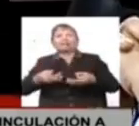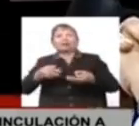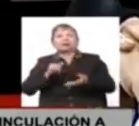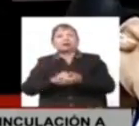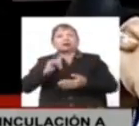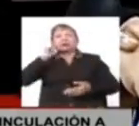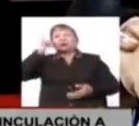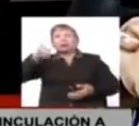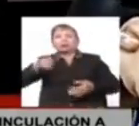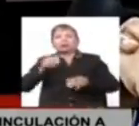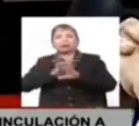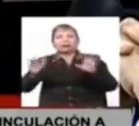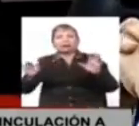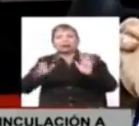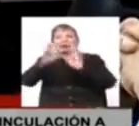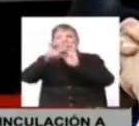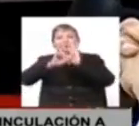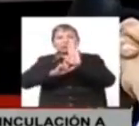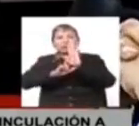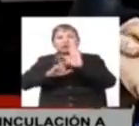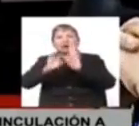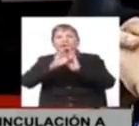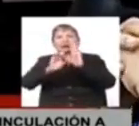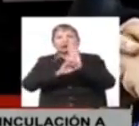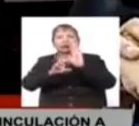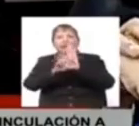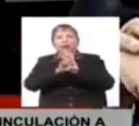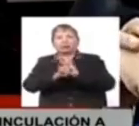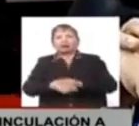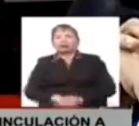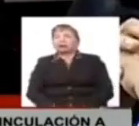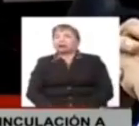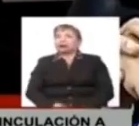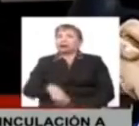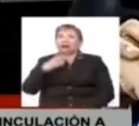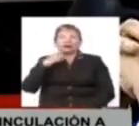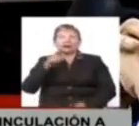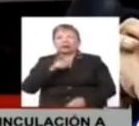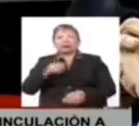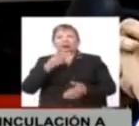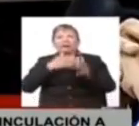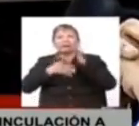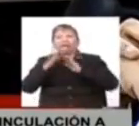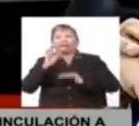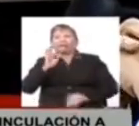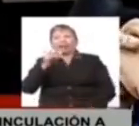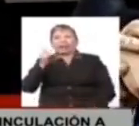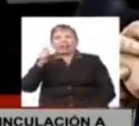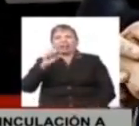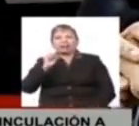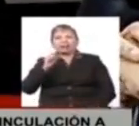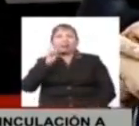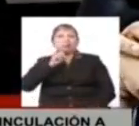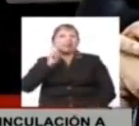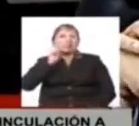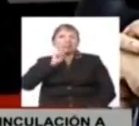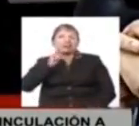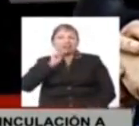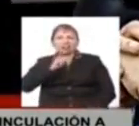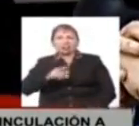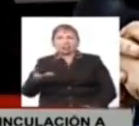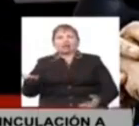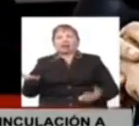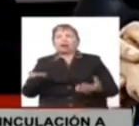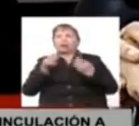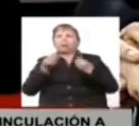hechos están probados y lo único que hay que hacer es juzgar la modalidad o tipo de inconducta si tipifica o no